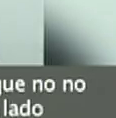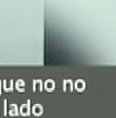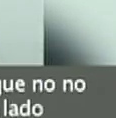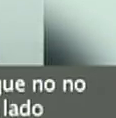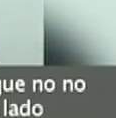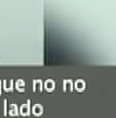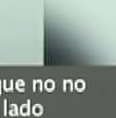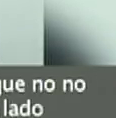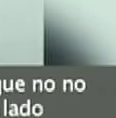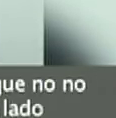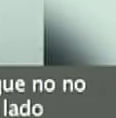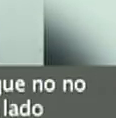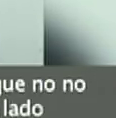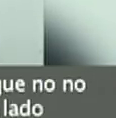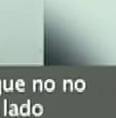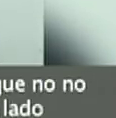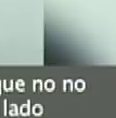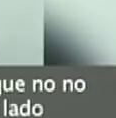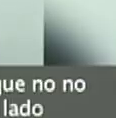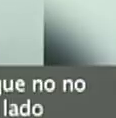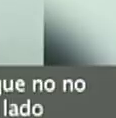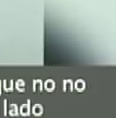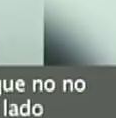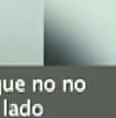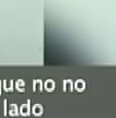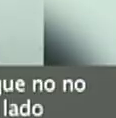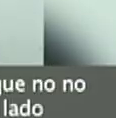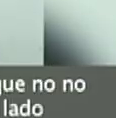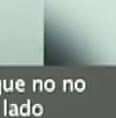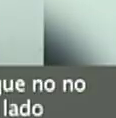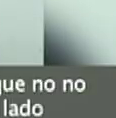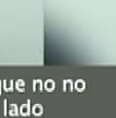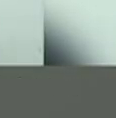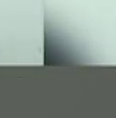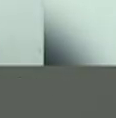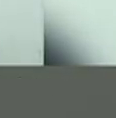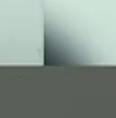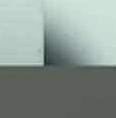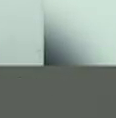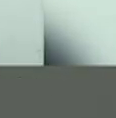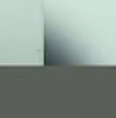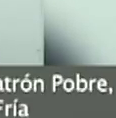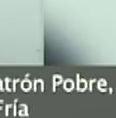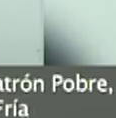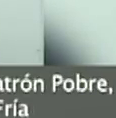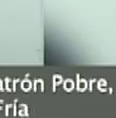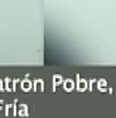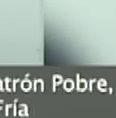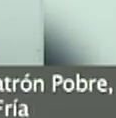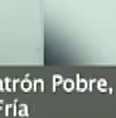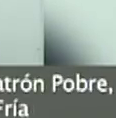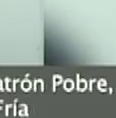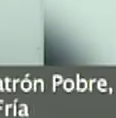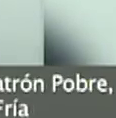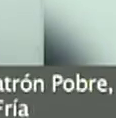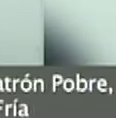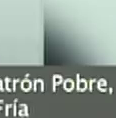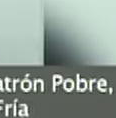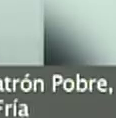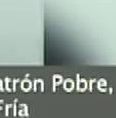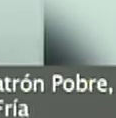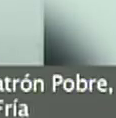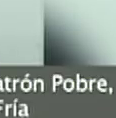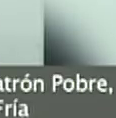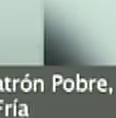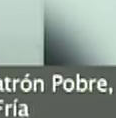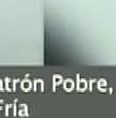tener totalidad, que no fuera a decir nada por ningún lado. El cual se